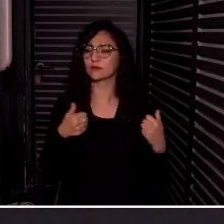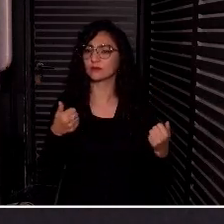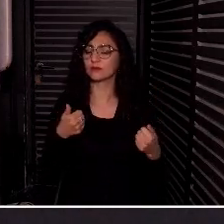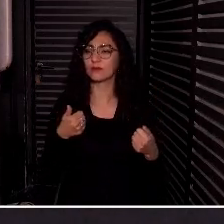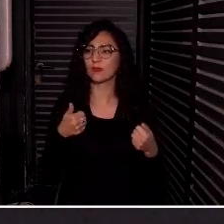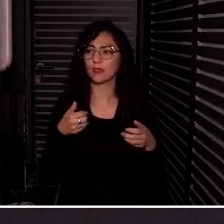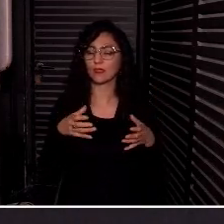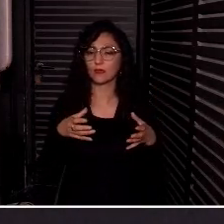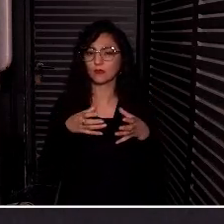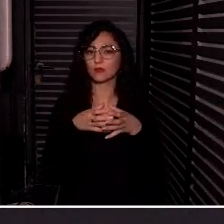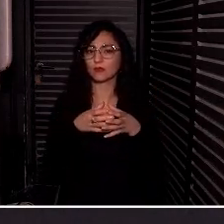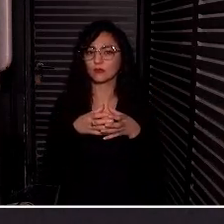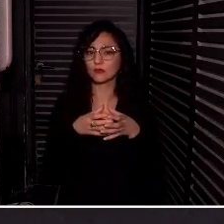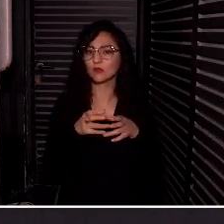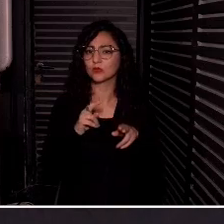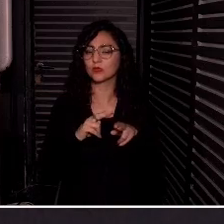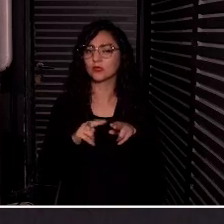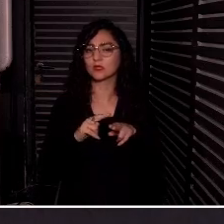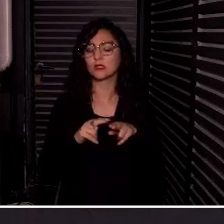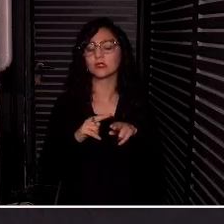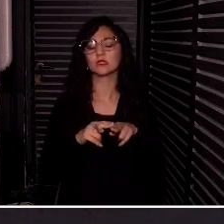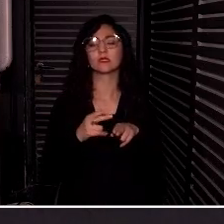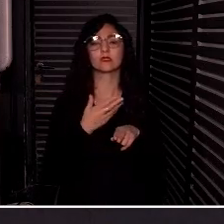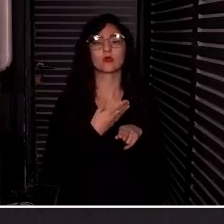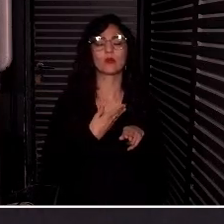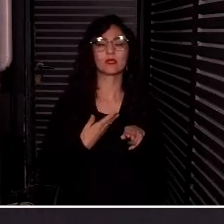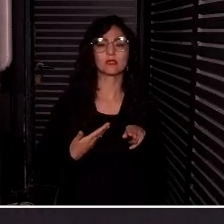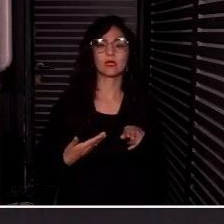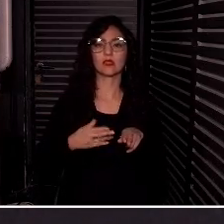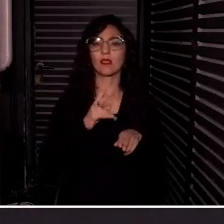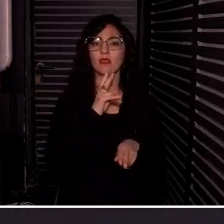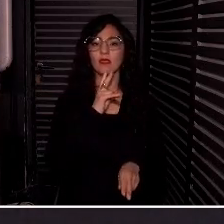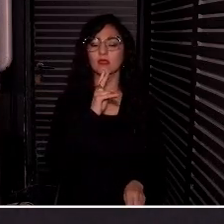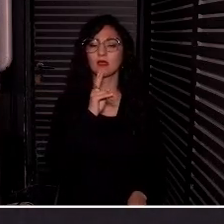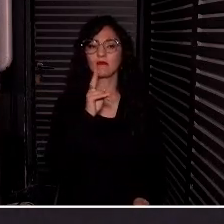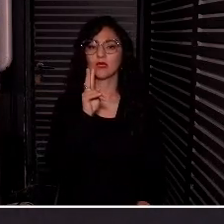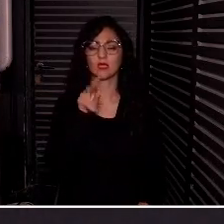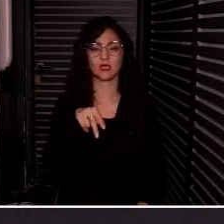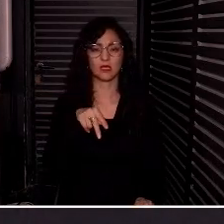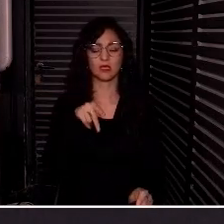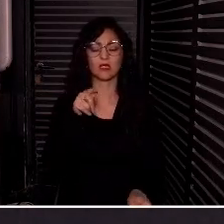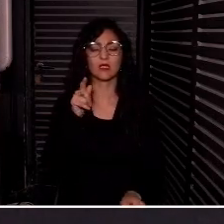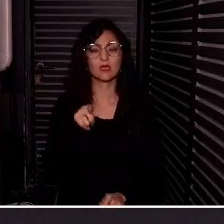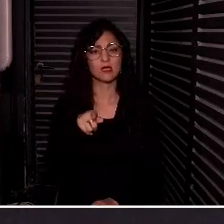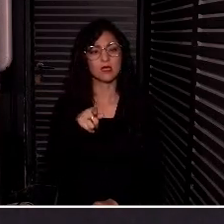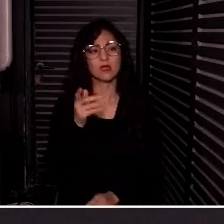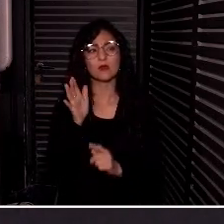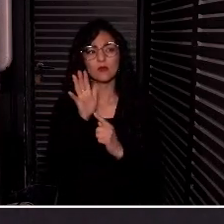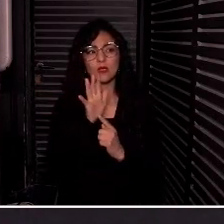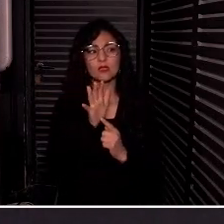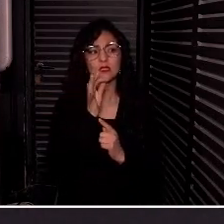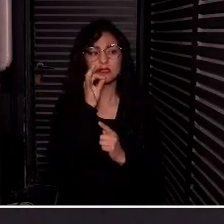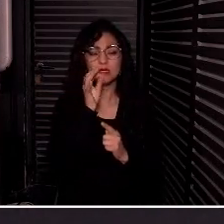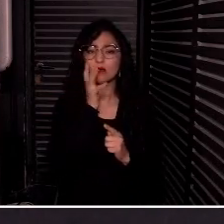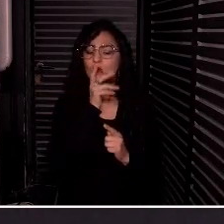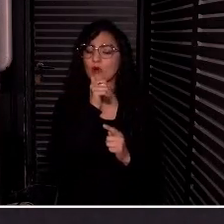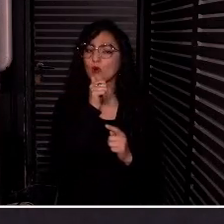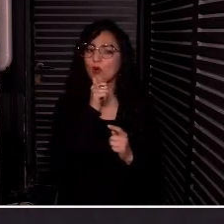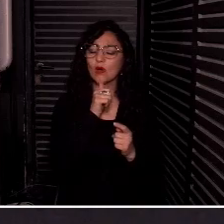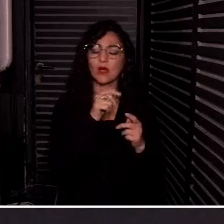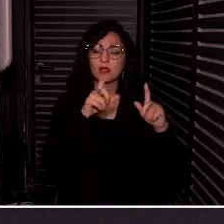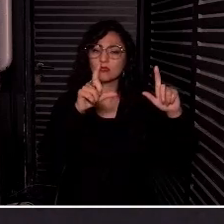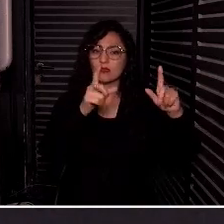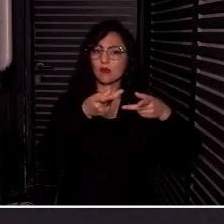hizo que del presidente del directorio tbn que lo que señala es que si no hay televisión pública